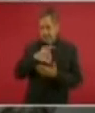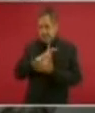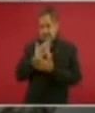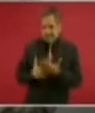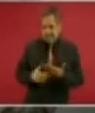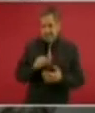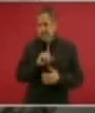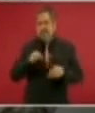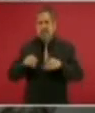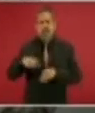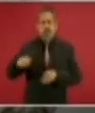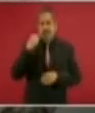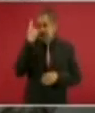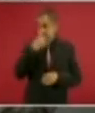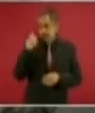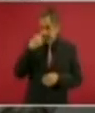a los trabajadores por hora,